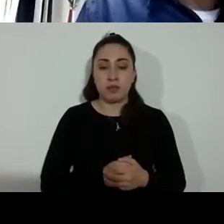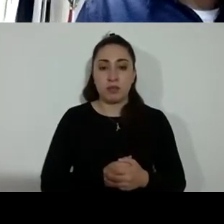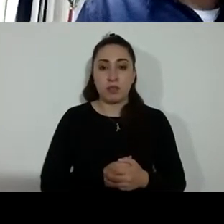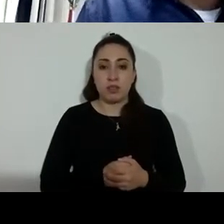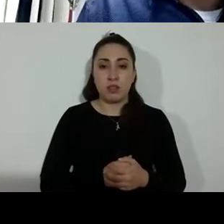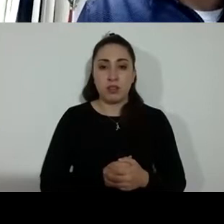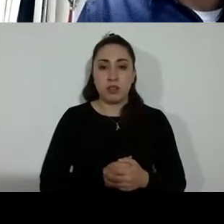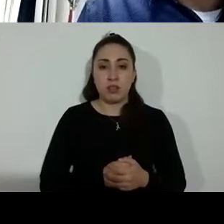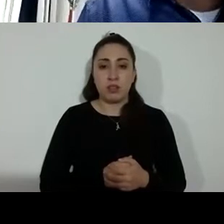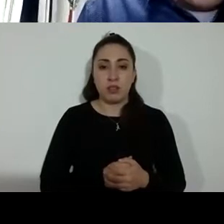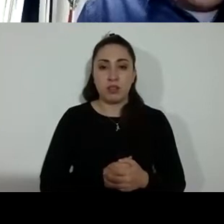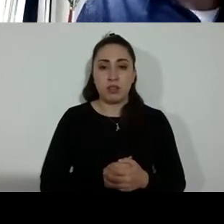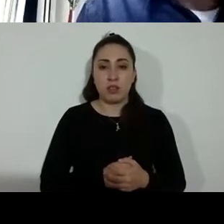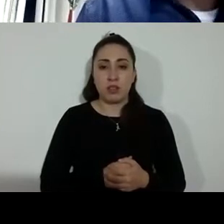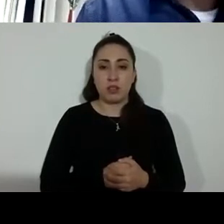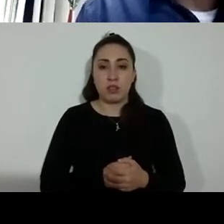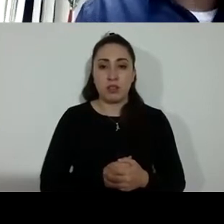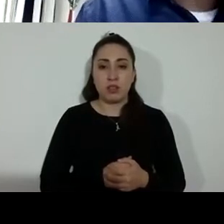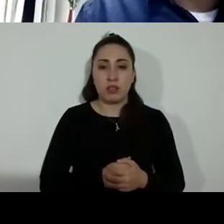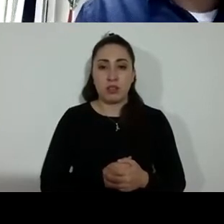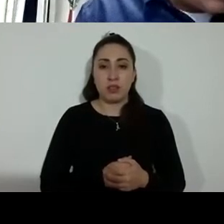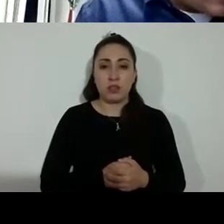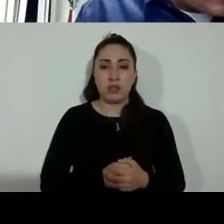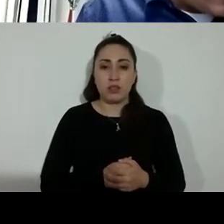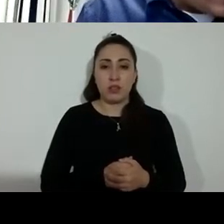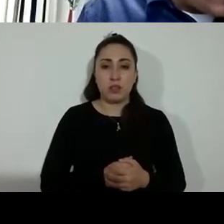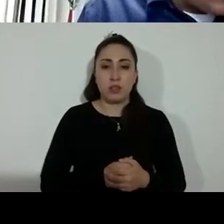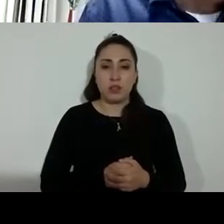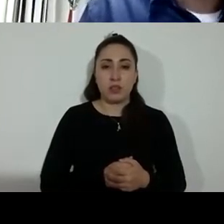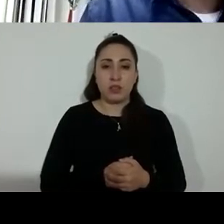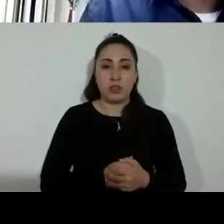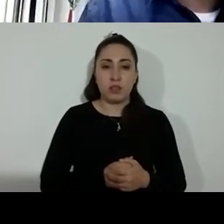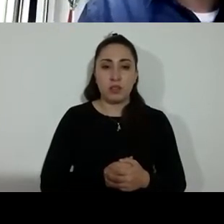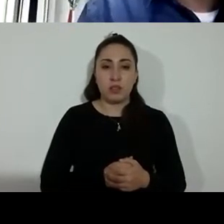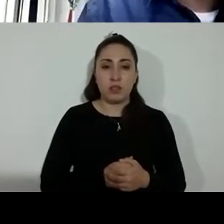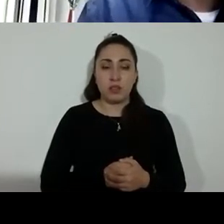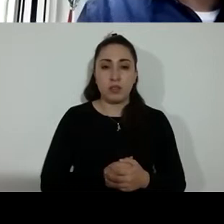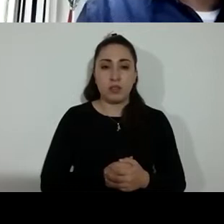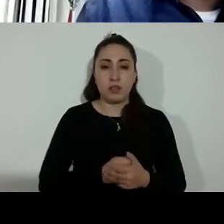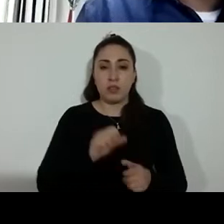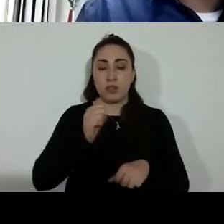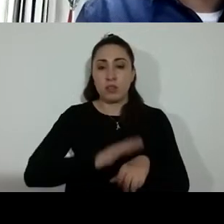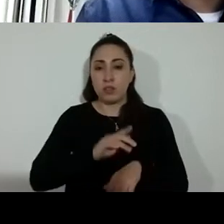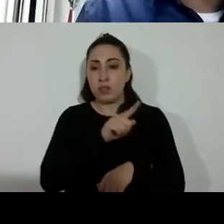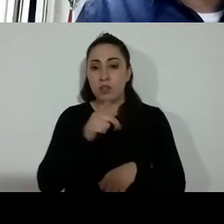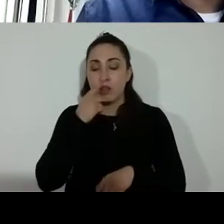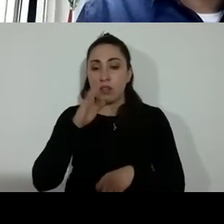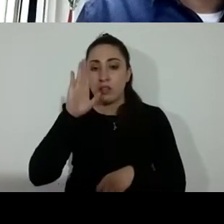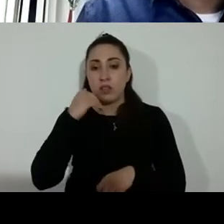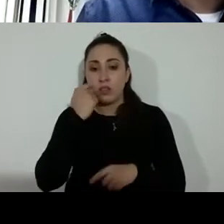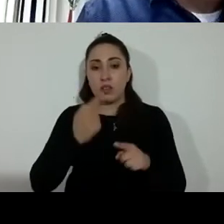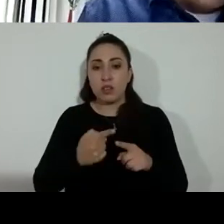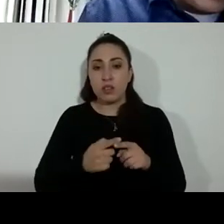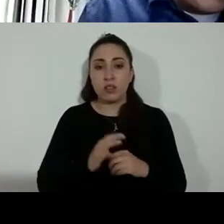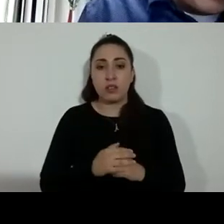Pero en calidad, por lo mientras, si me permite... ¿Otro diputado quisiera intervenir? Si me permite, presidente, para